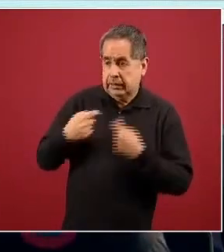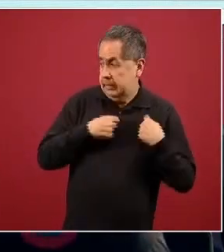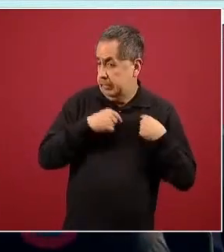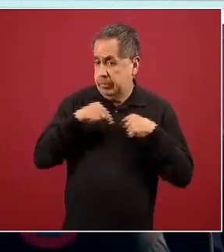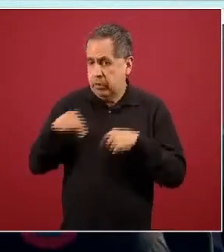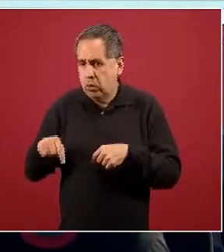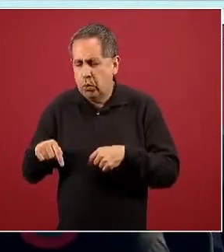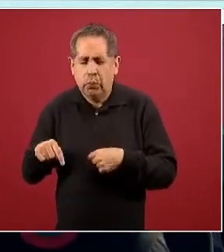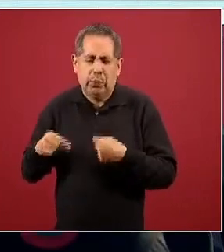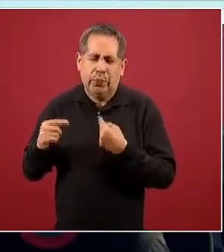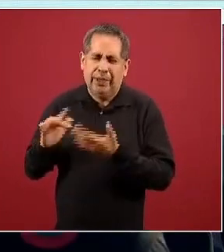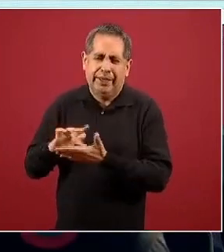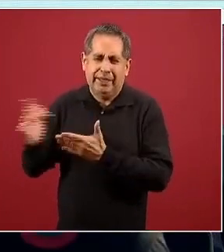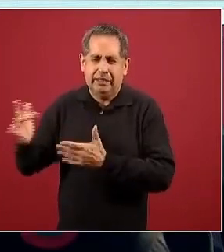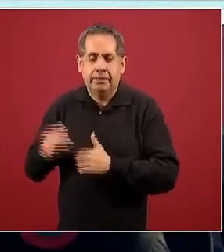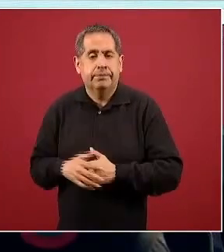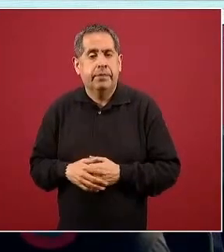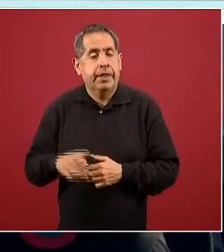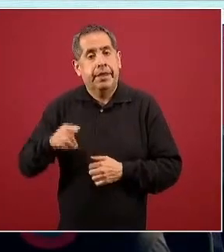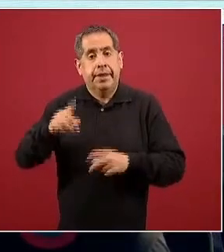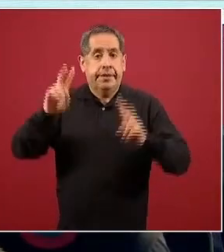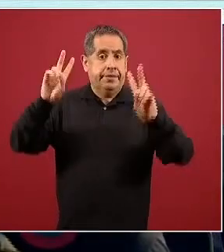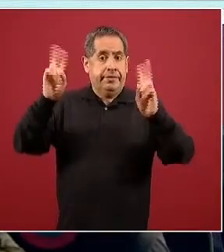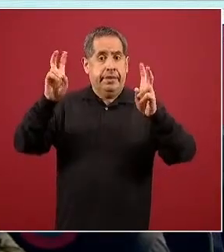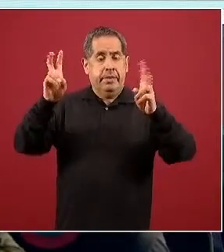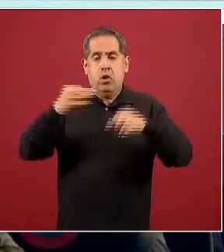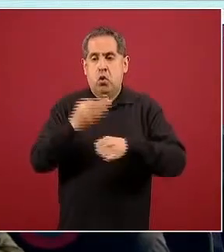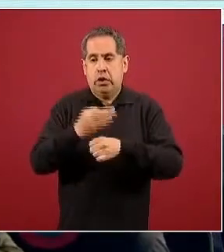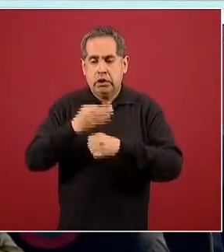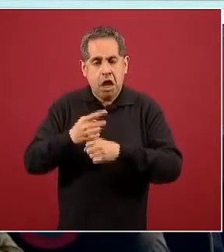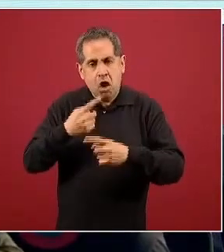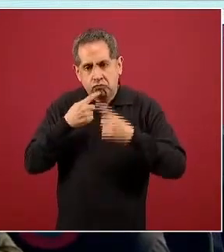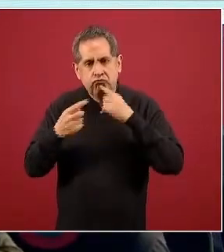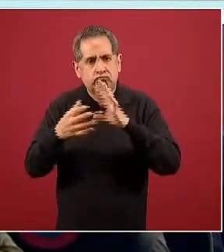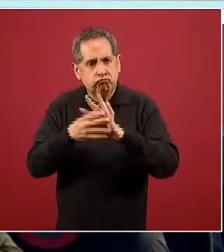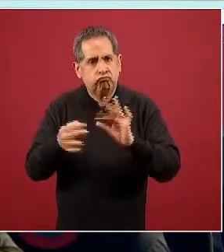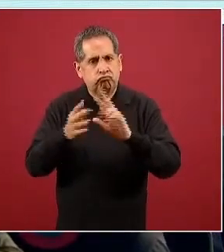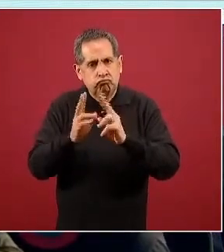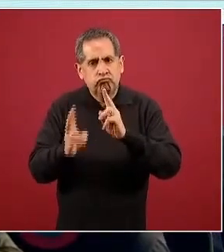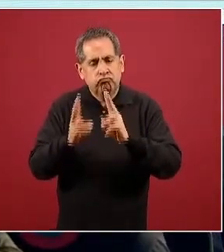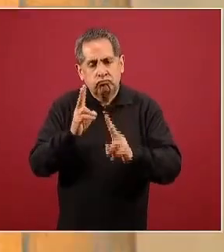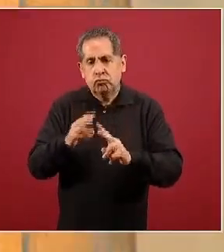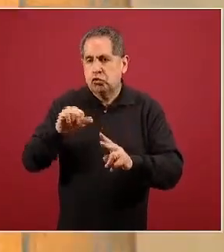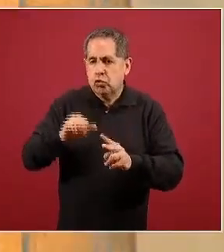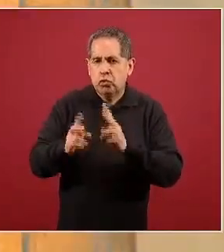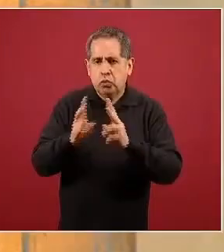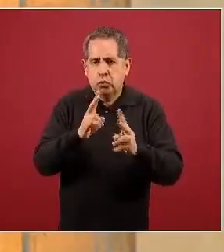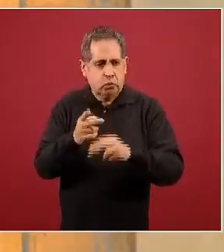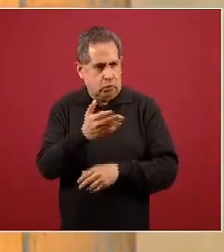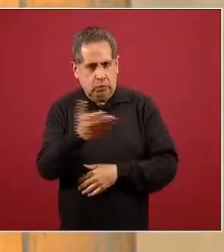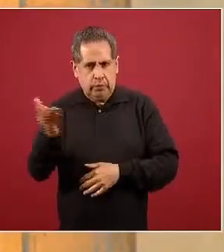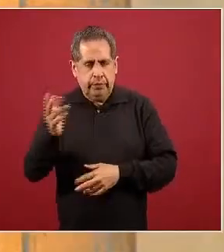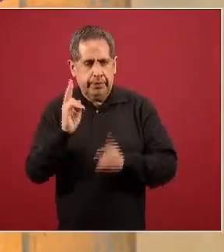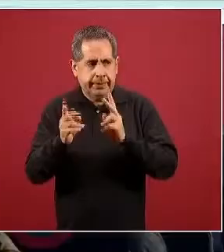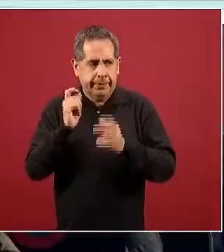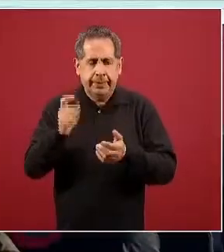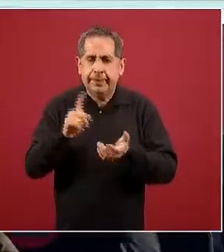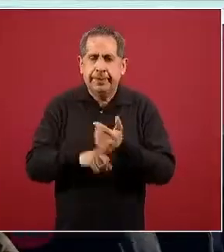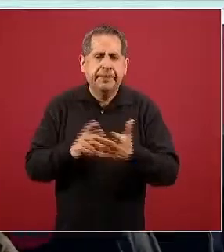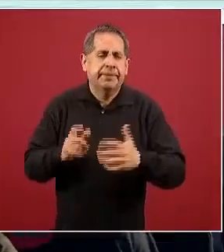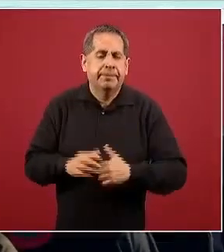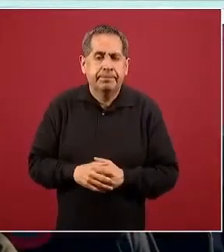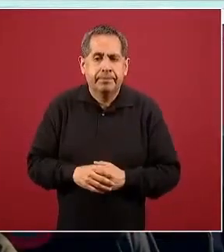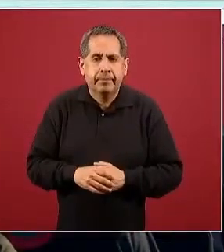esta invitación. Y bueno, el tema que vamos a platicar el día de hoy con todos ustedes